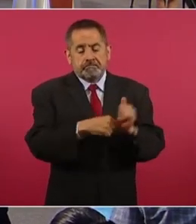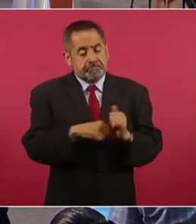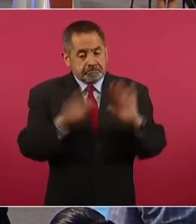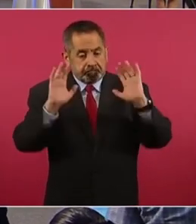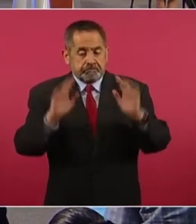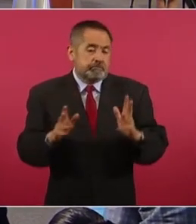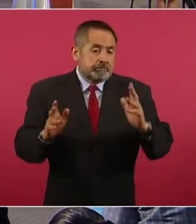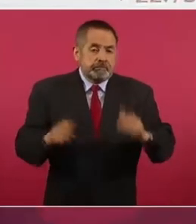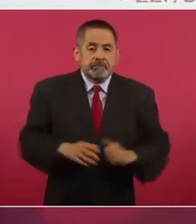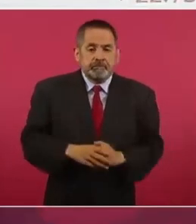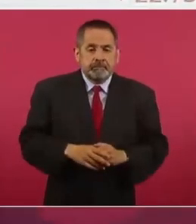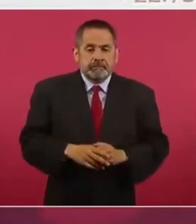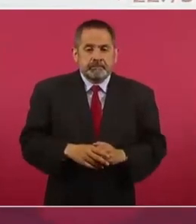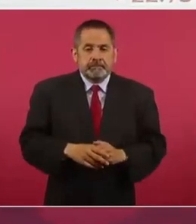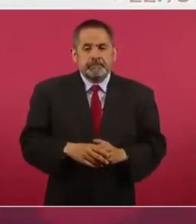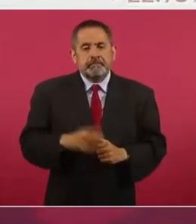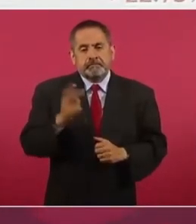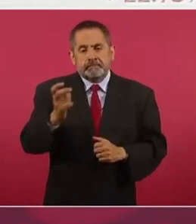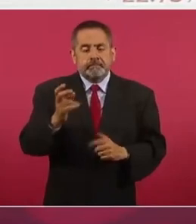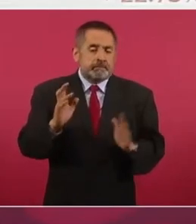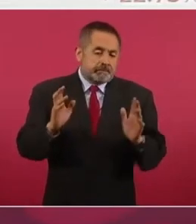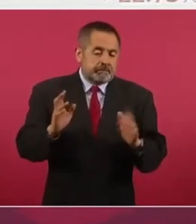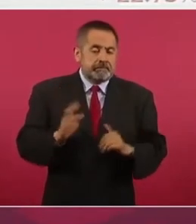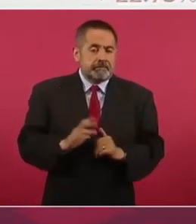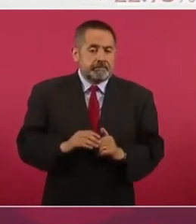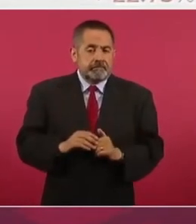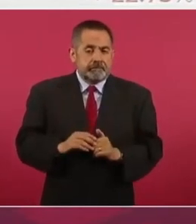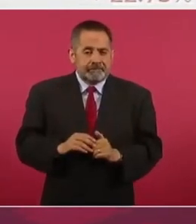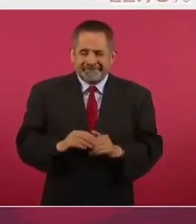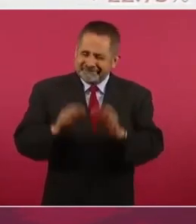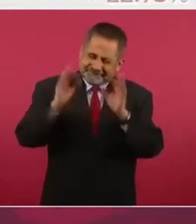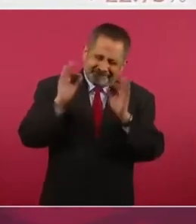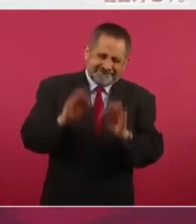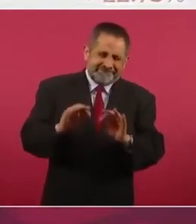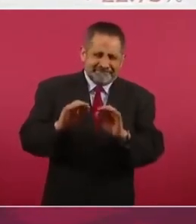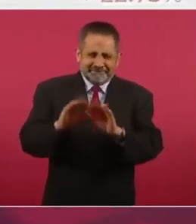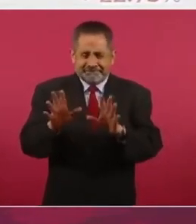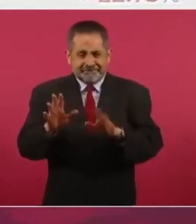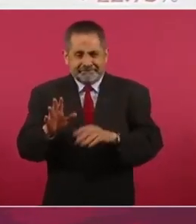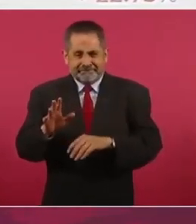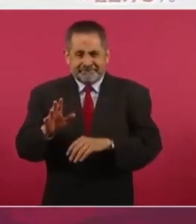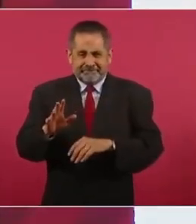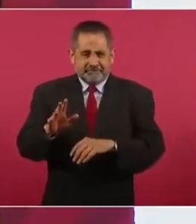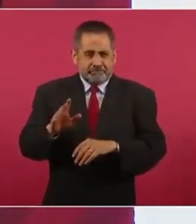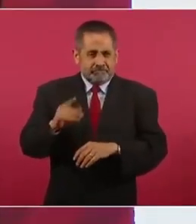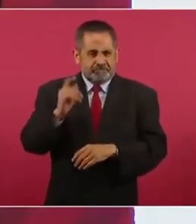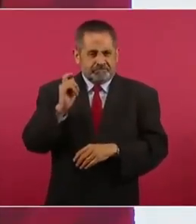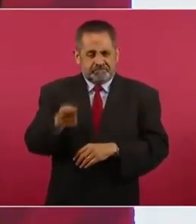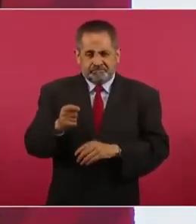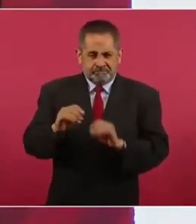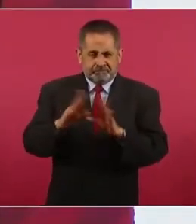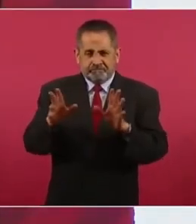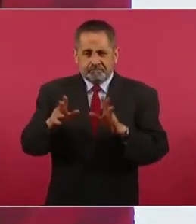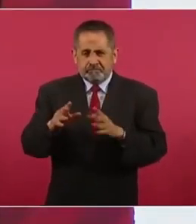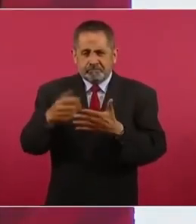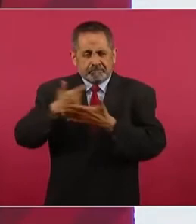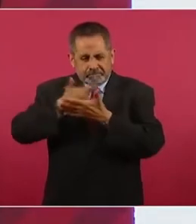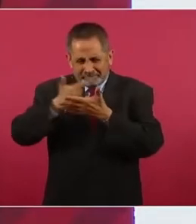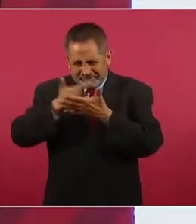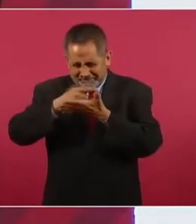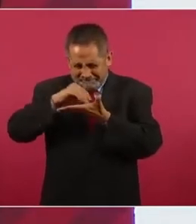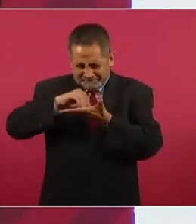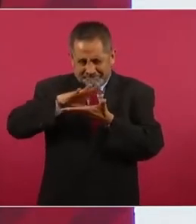O sea, por eso no es así tan categórico de que todos